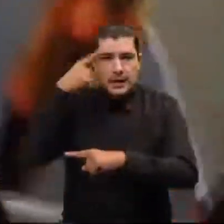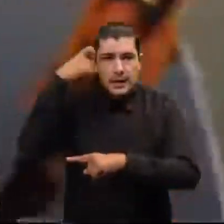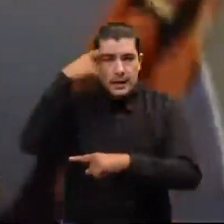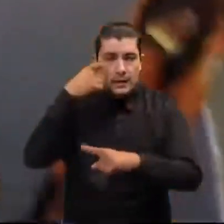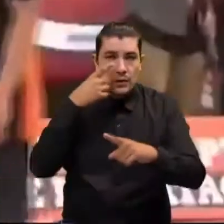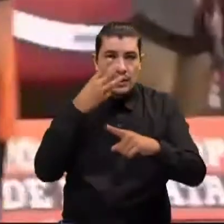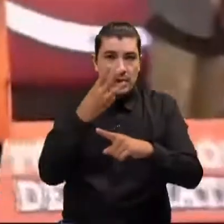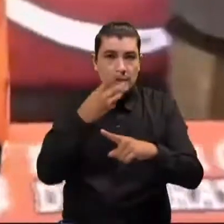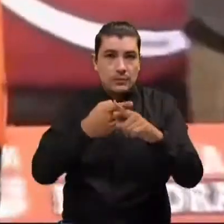x 3 punto com